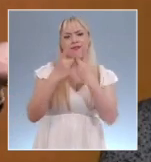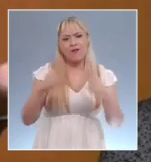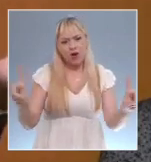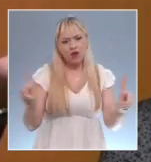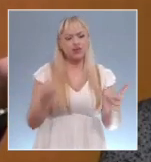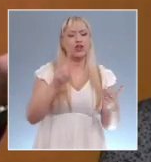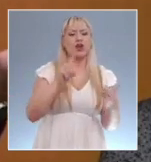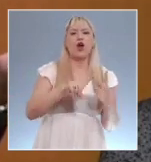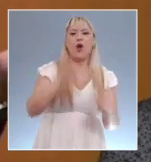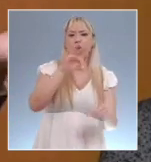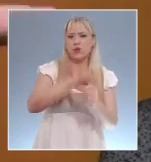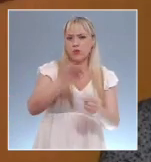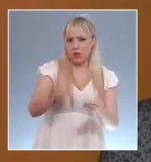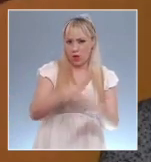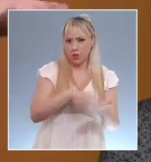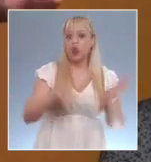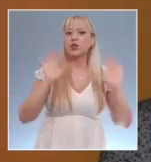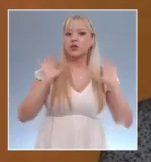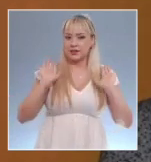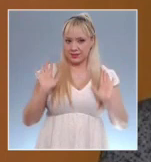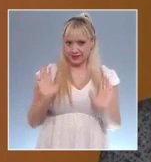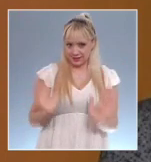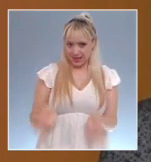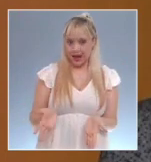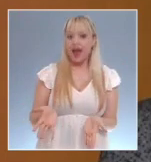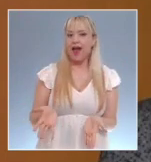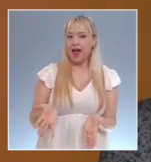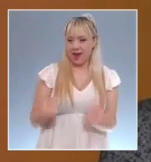pues Hermila tiene mucho que ver en lograr,